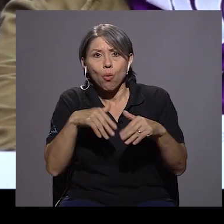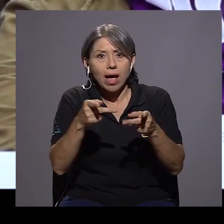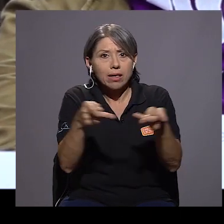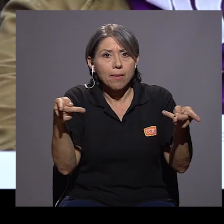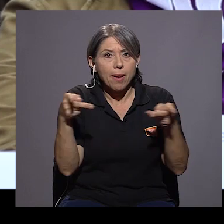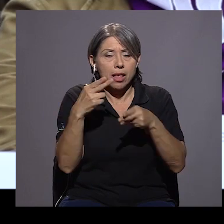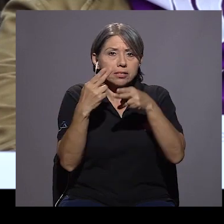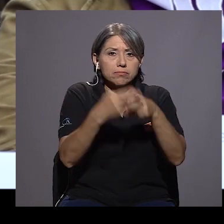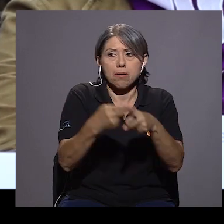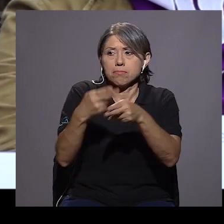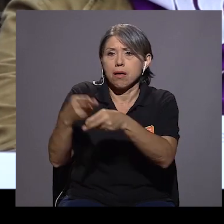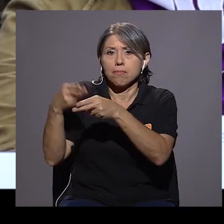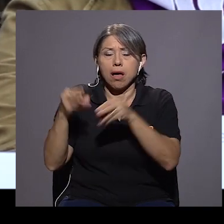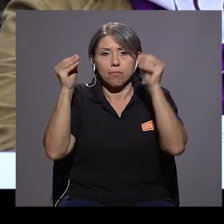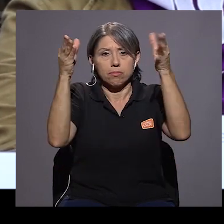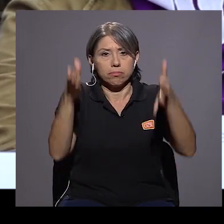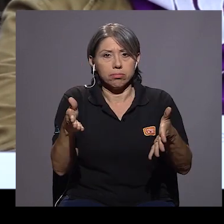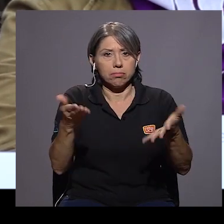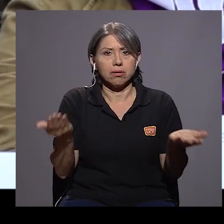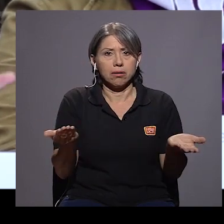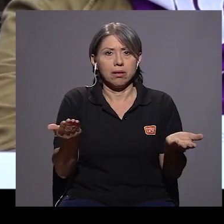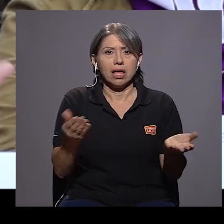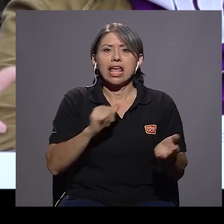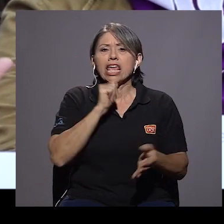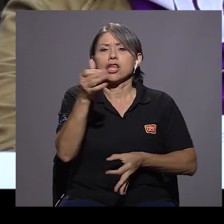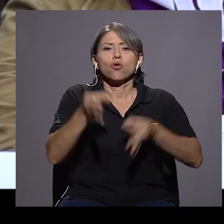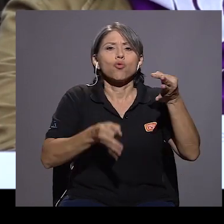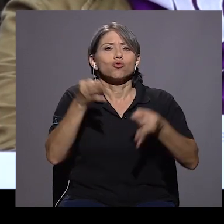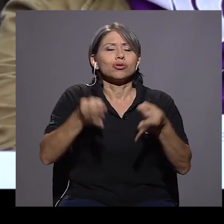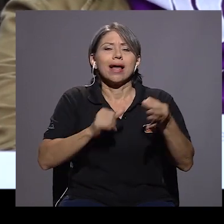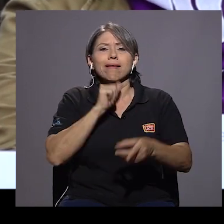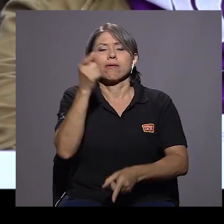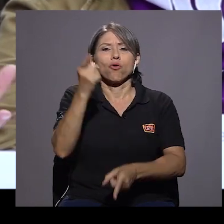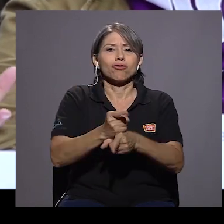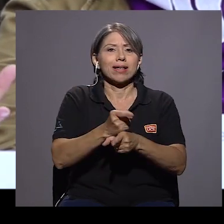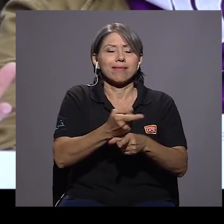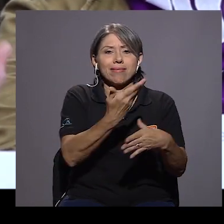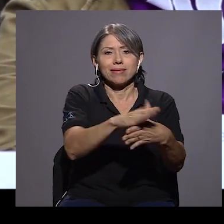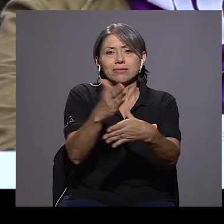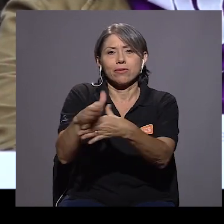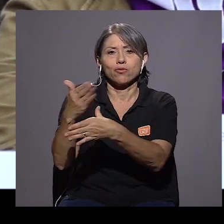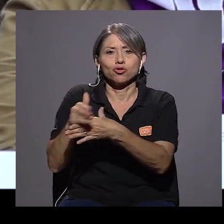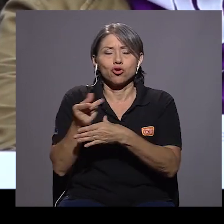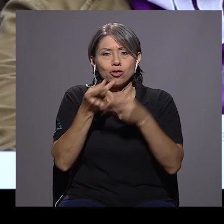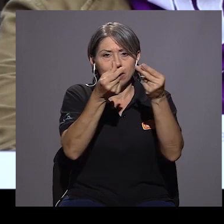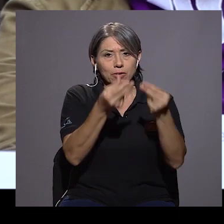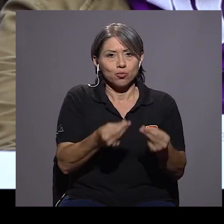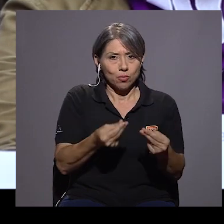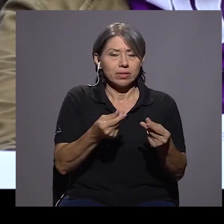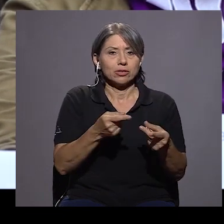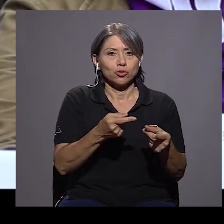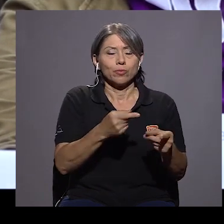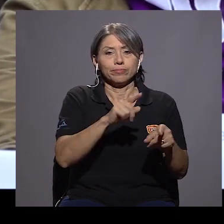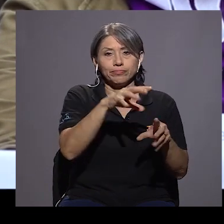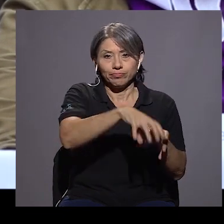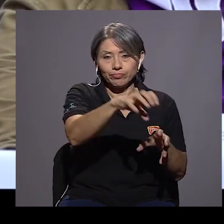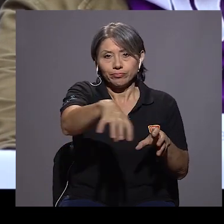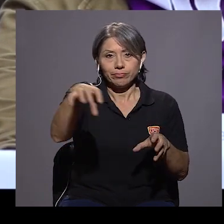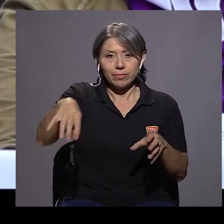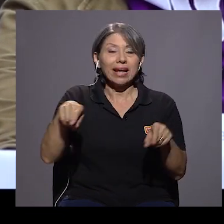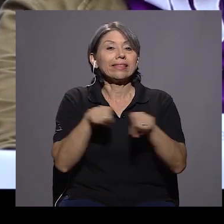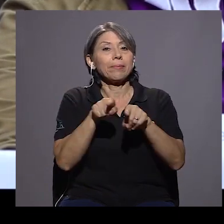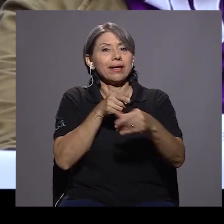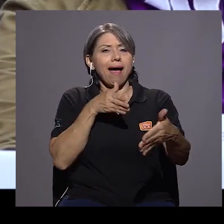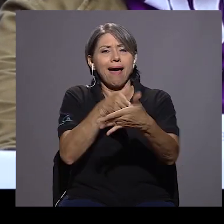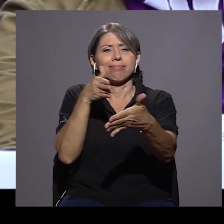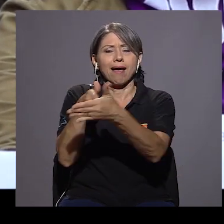esa carencia de tiempos docentes, de una injusta e incorrecta distribución del presupuesto destinado entre sedes